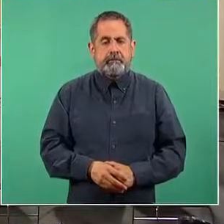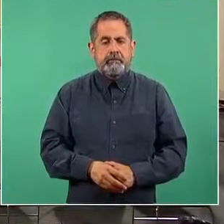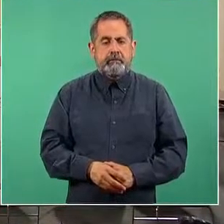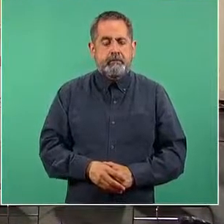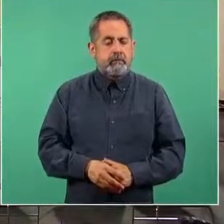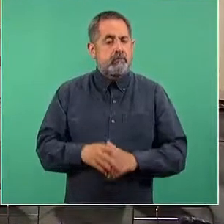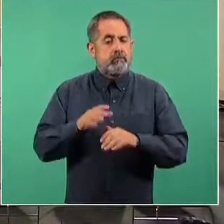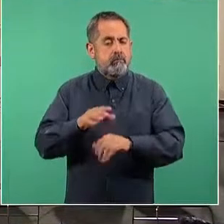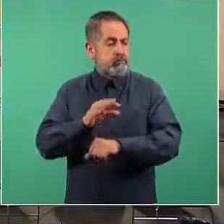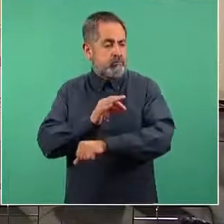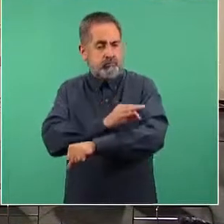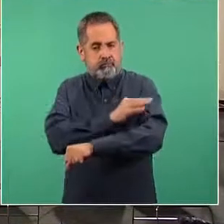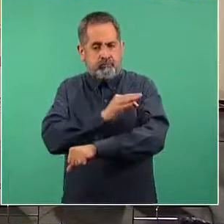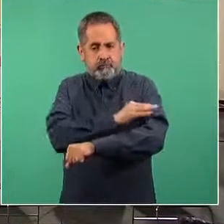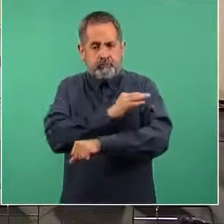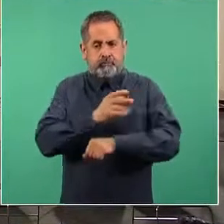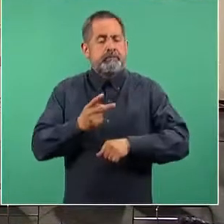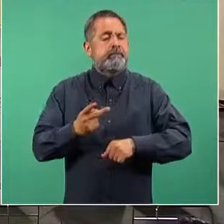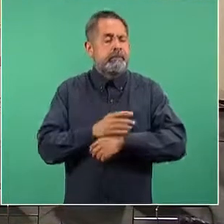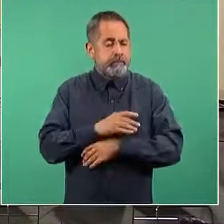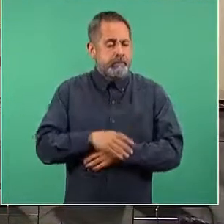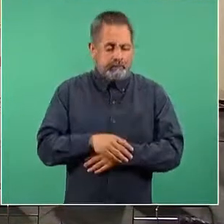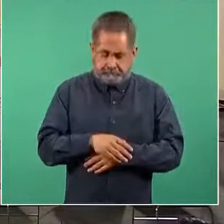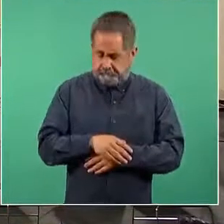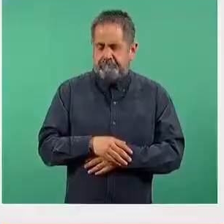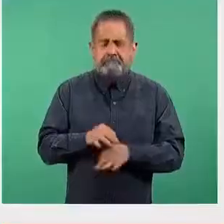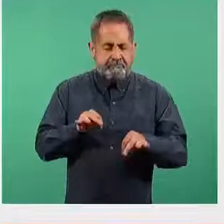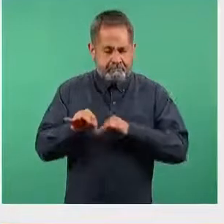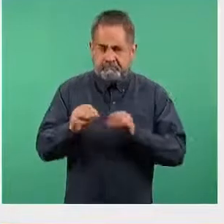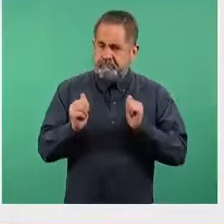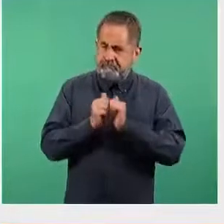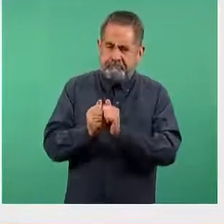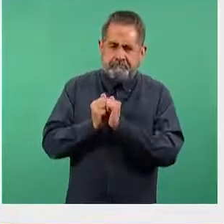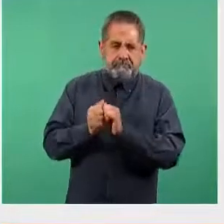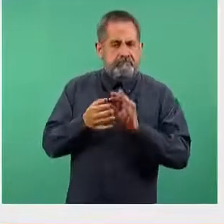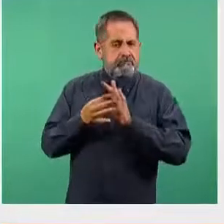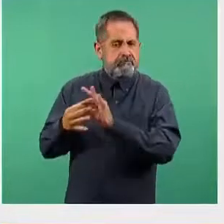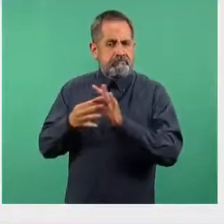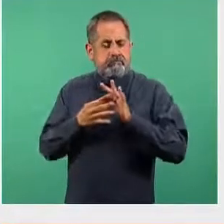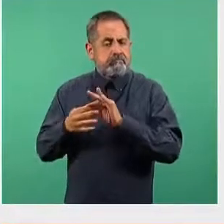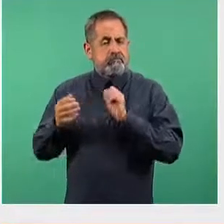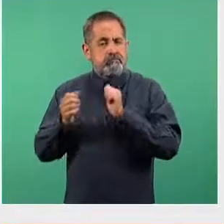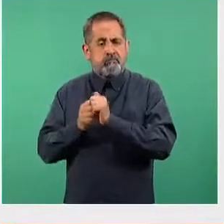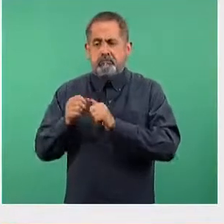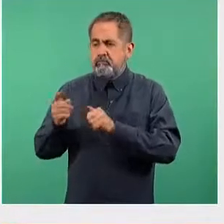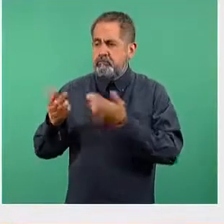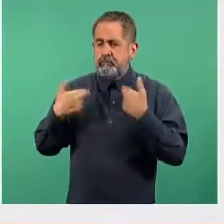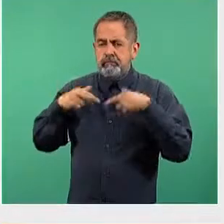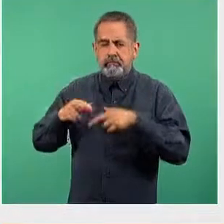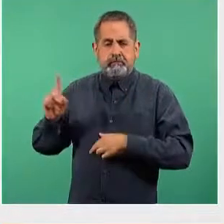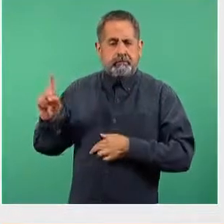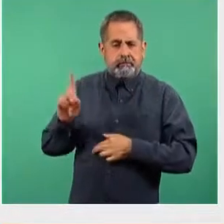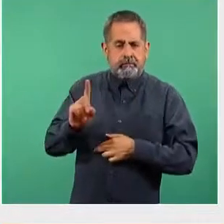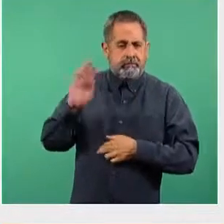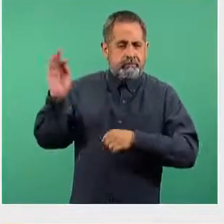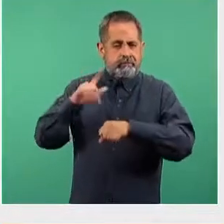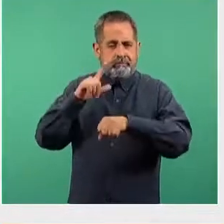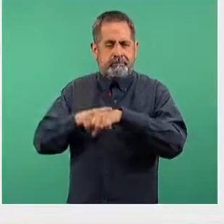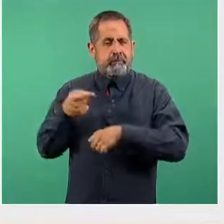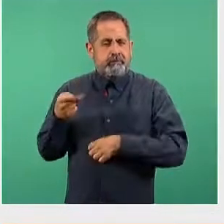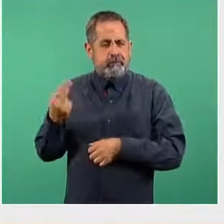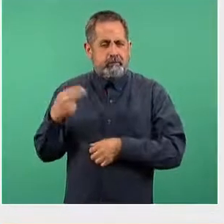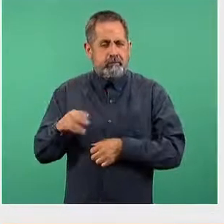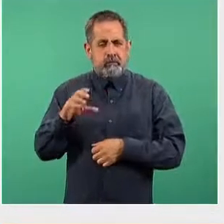En materia de vacunación, estamos trabajando en coordinación con la representación federal Correcaminos,